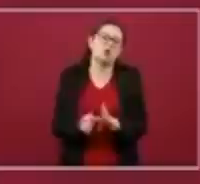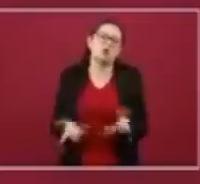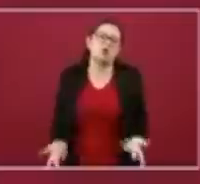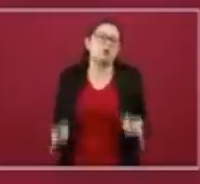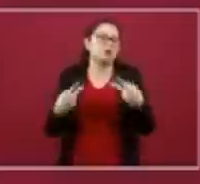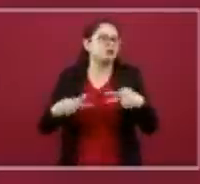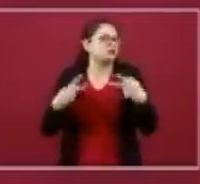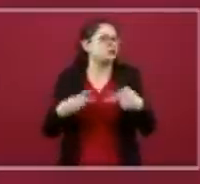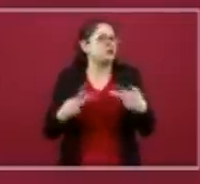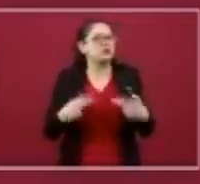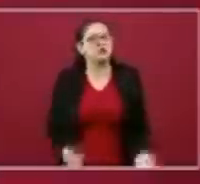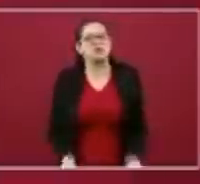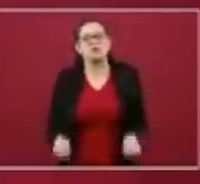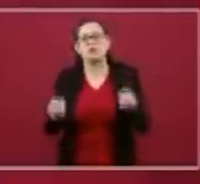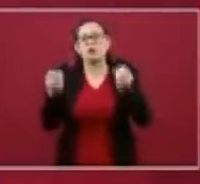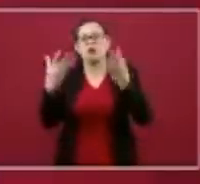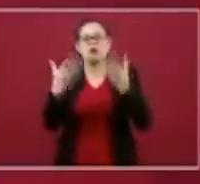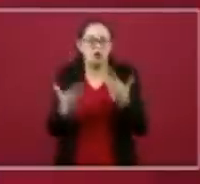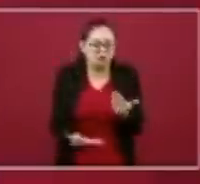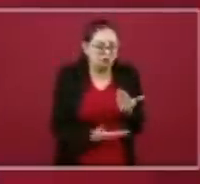a los elementos?